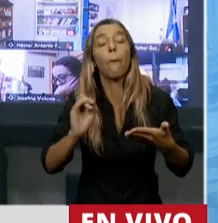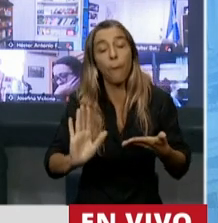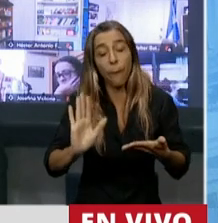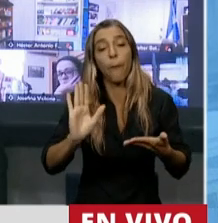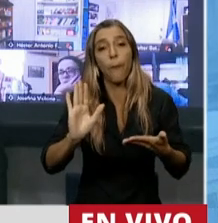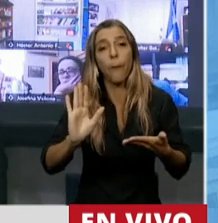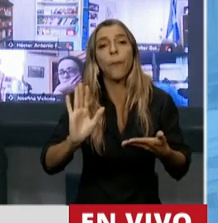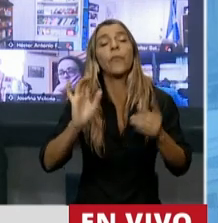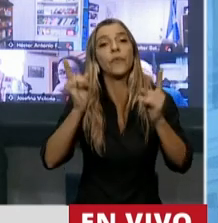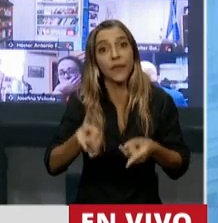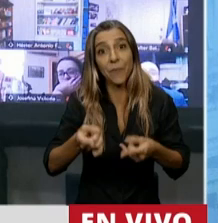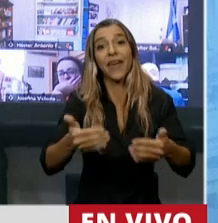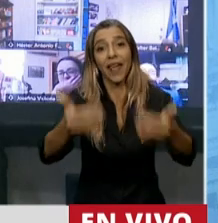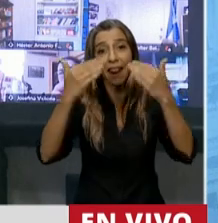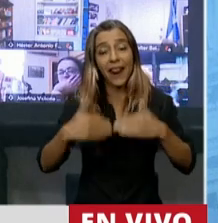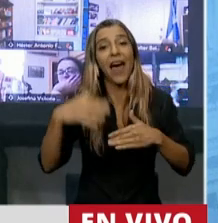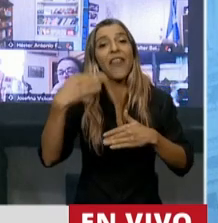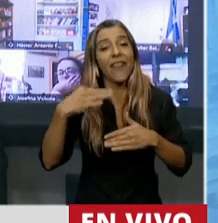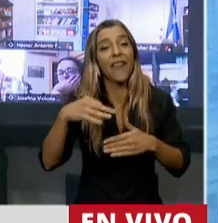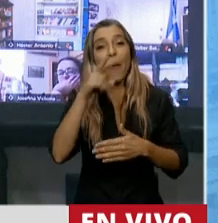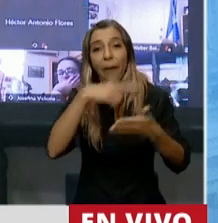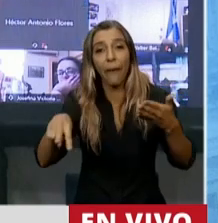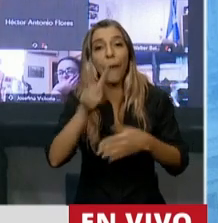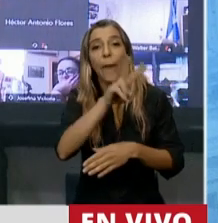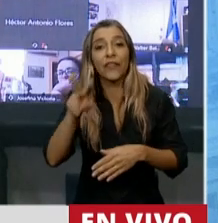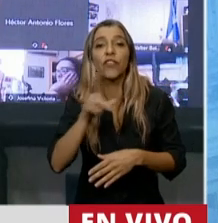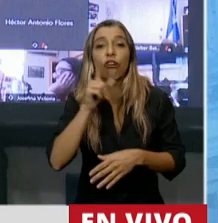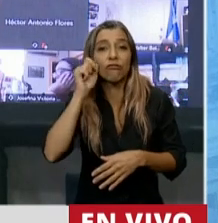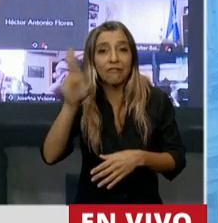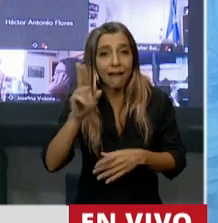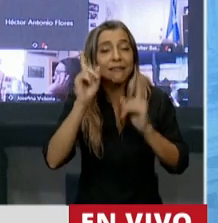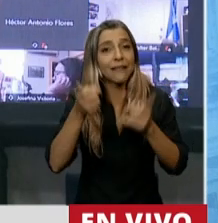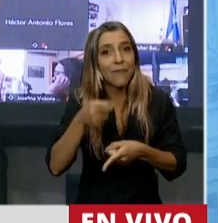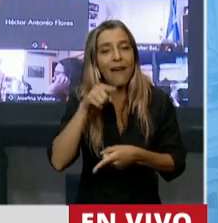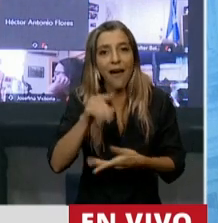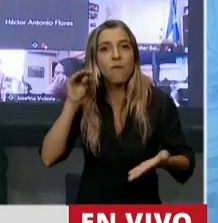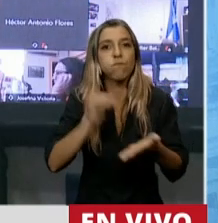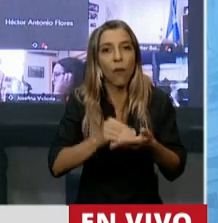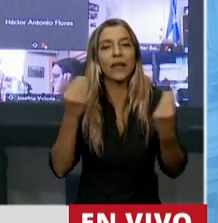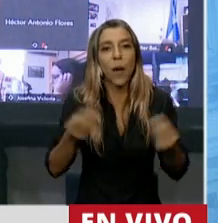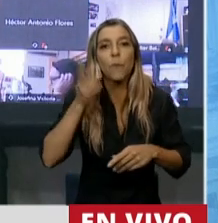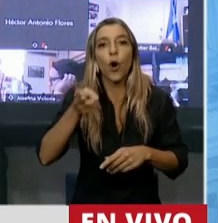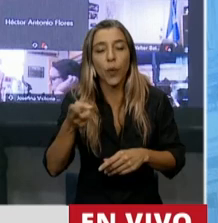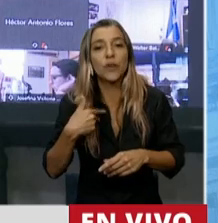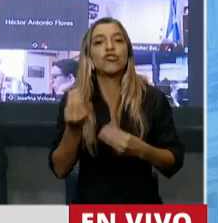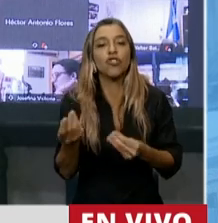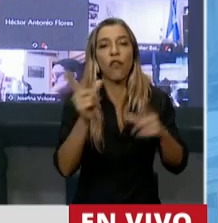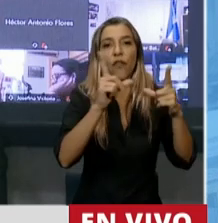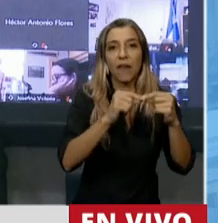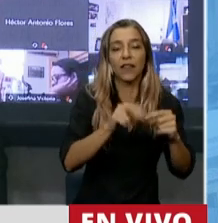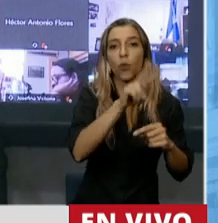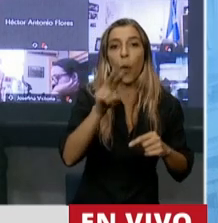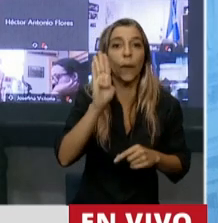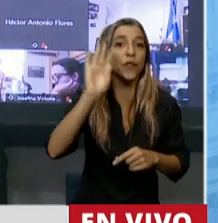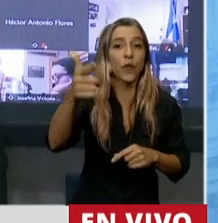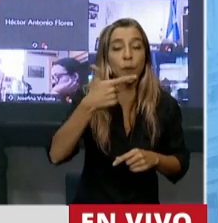poco, hay que leer el artículo 22 ter también, porque ahí plantea que la prohibición establecida en el artículo 22